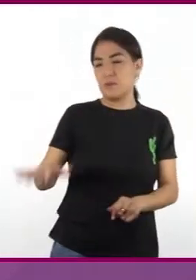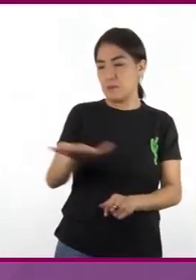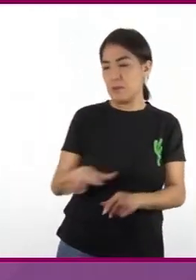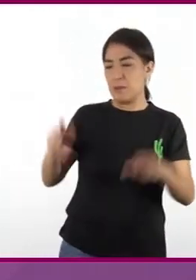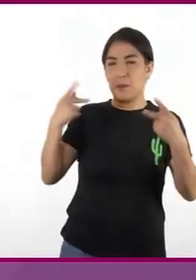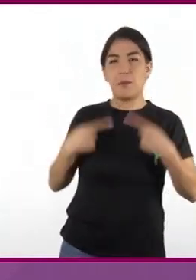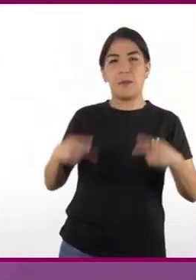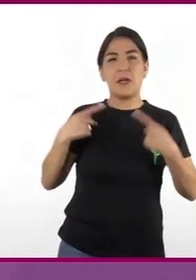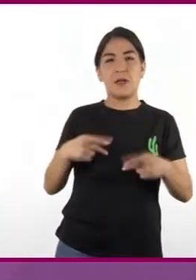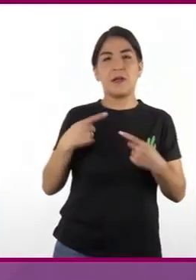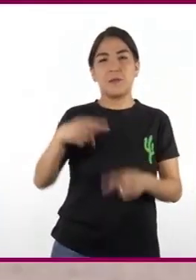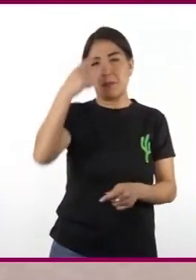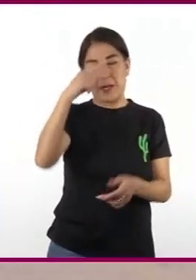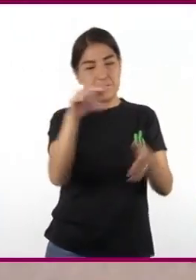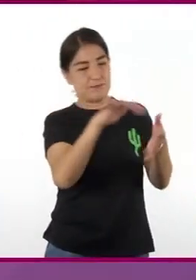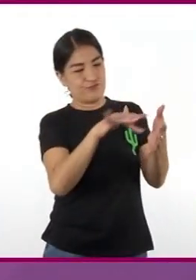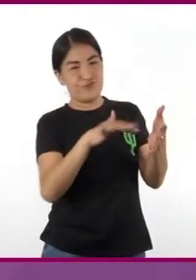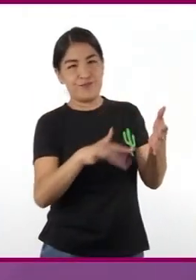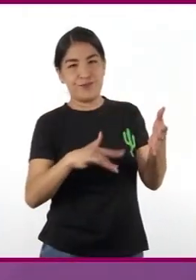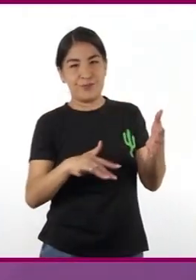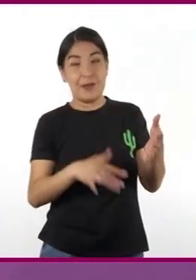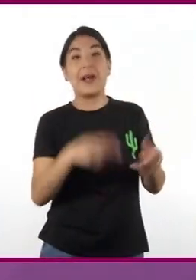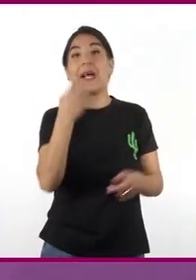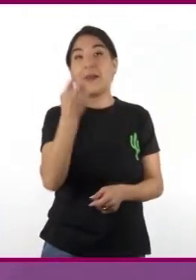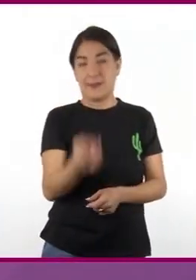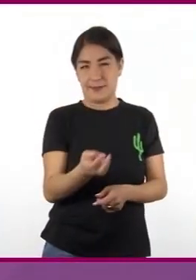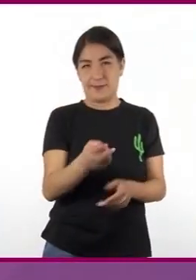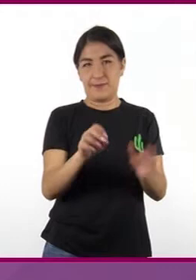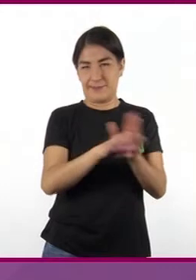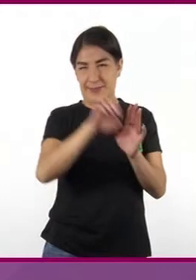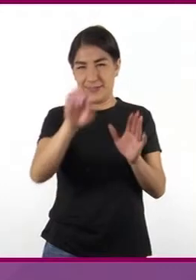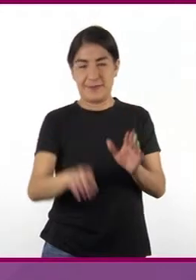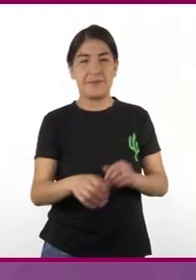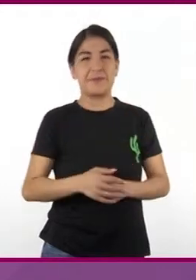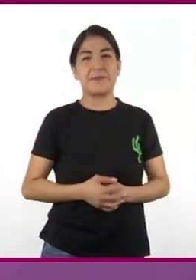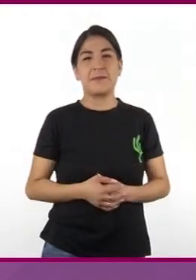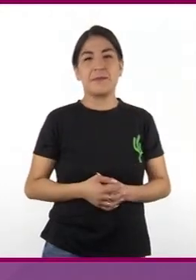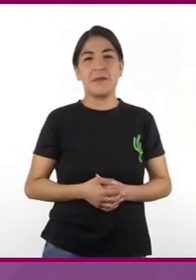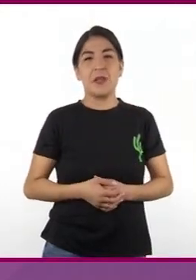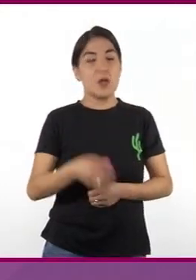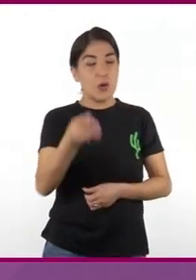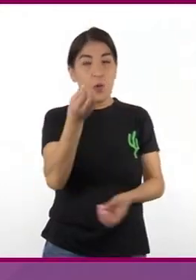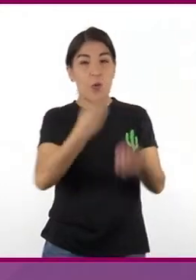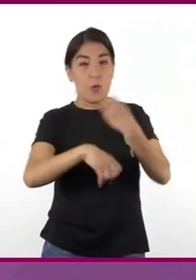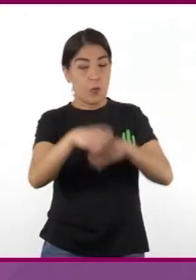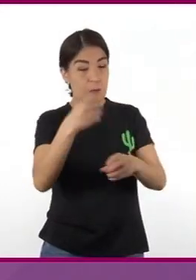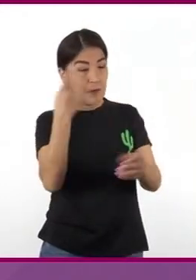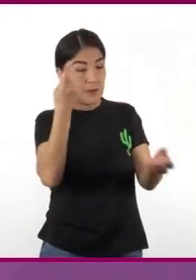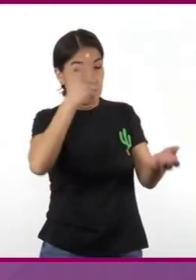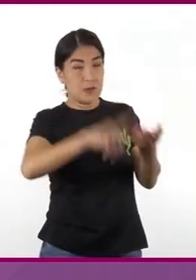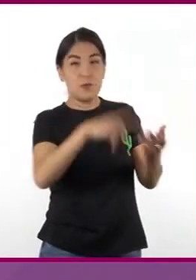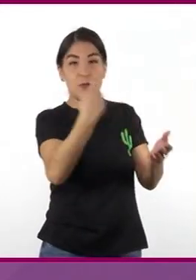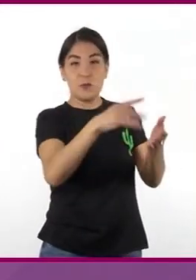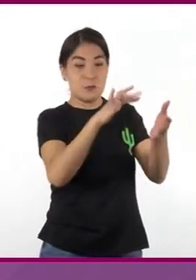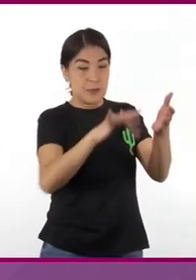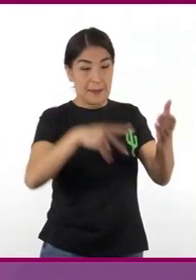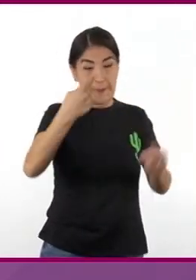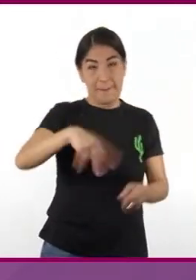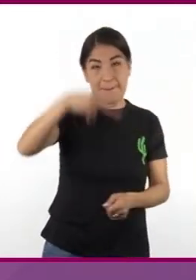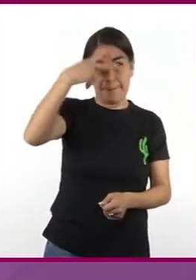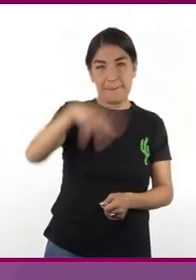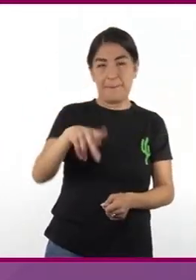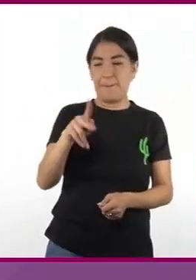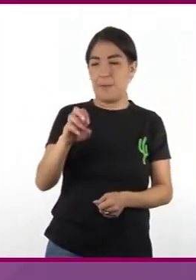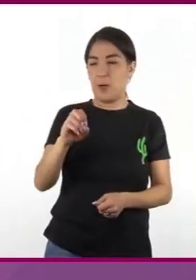que va dirigida dicha obra. Así, por ejemplo, si una obra fundamental de la literatura mexicana, como el Popol